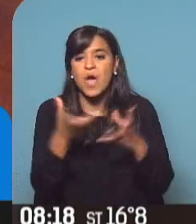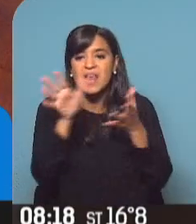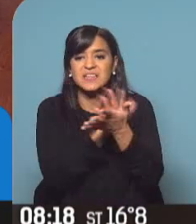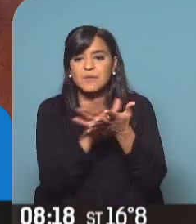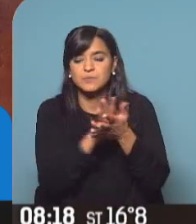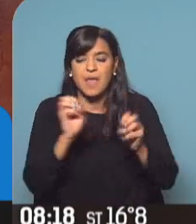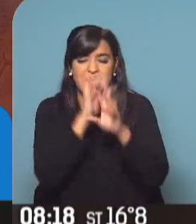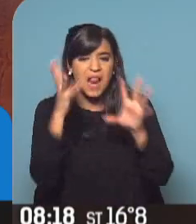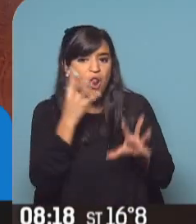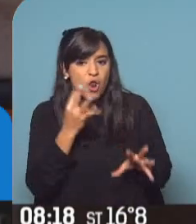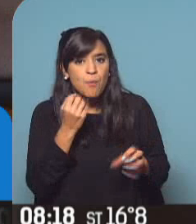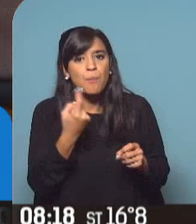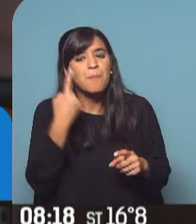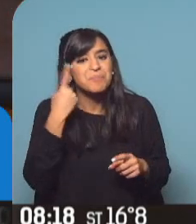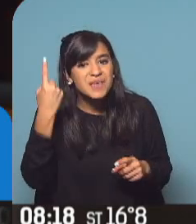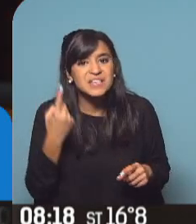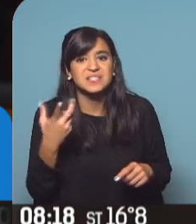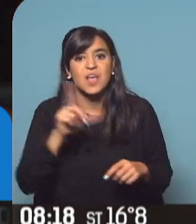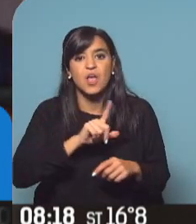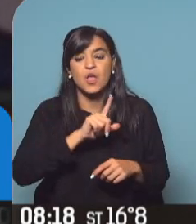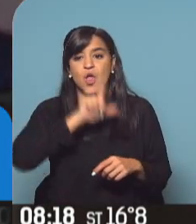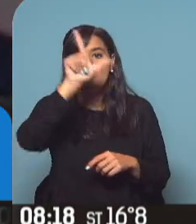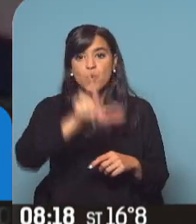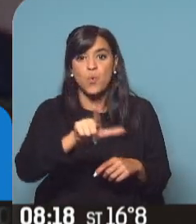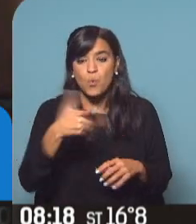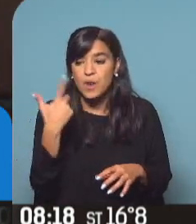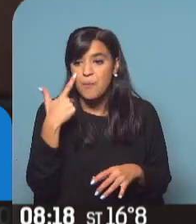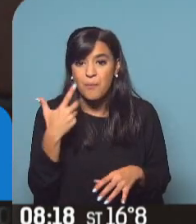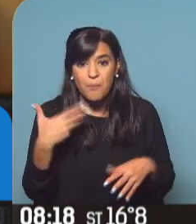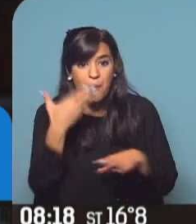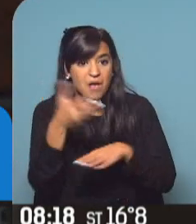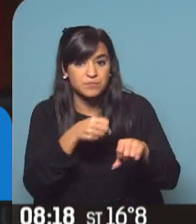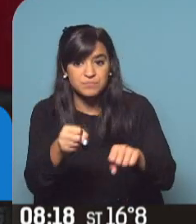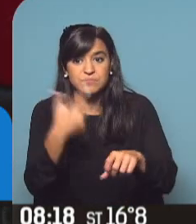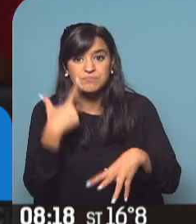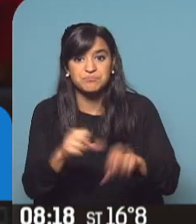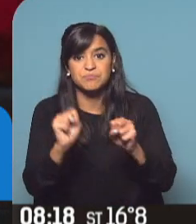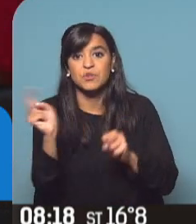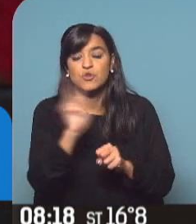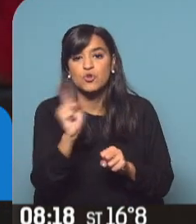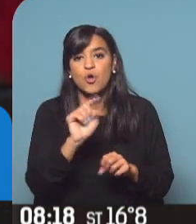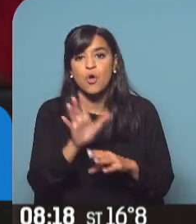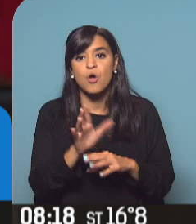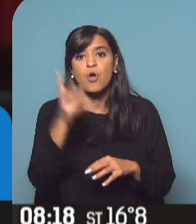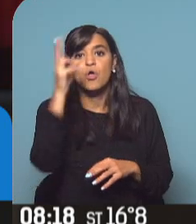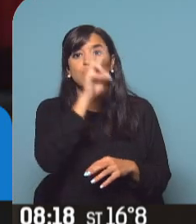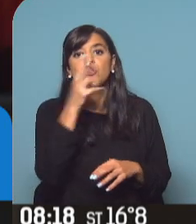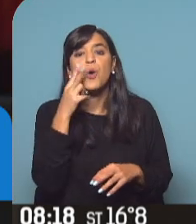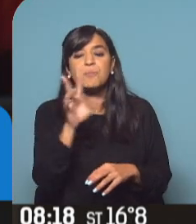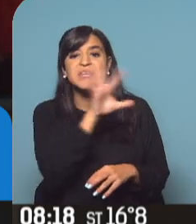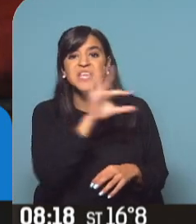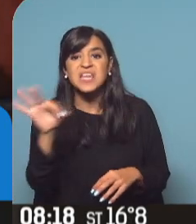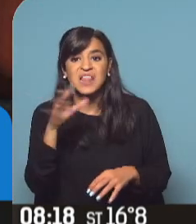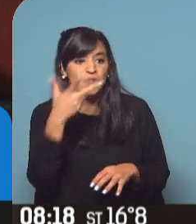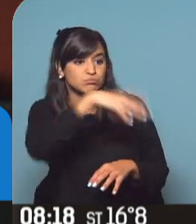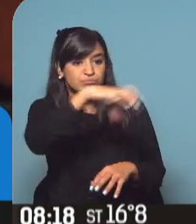algo sobre ese tema porque si uno piensa que el lunes va a ir a las dos mil quinientas o que los va a encontrar no va a ser así pues yo sé que los mateos para ir a las dos mezquitas boca a buscar a ver si están